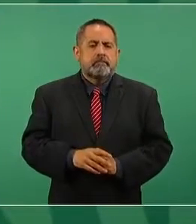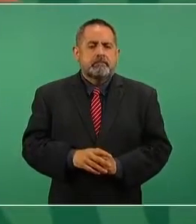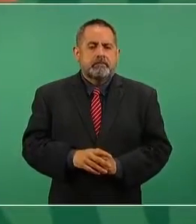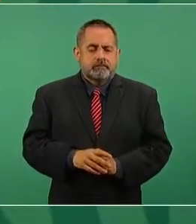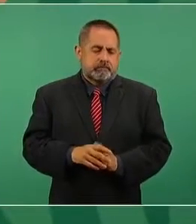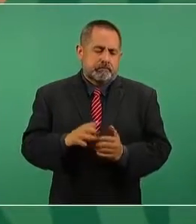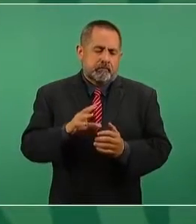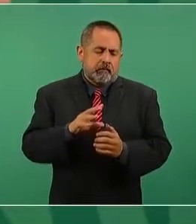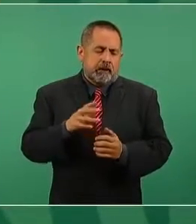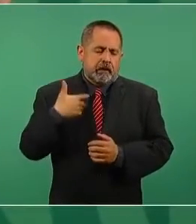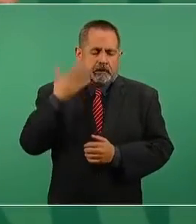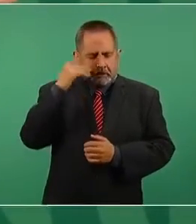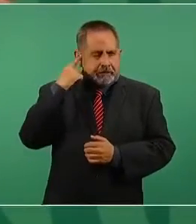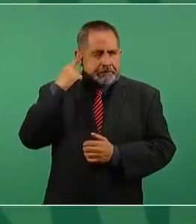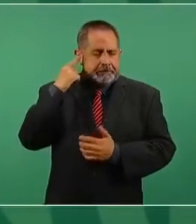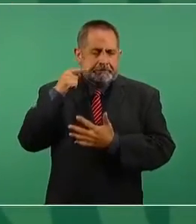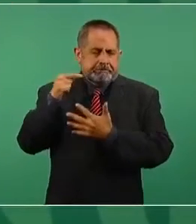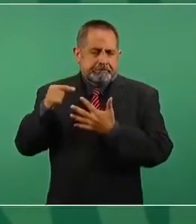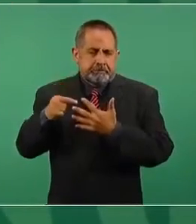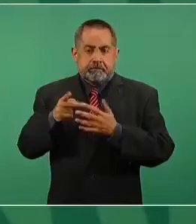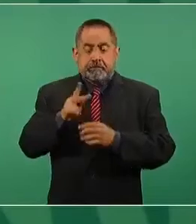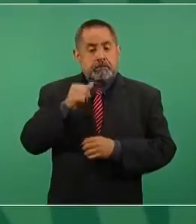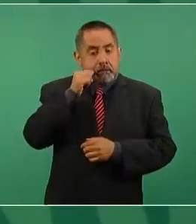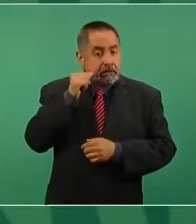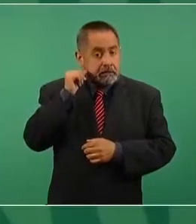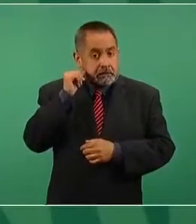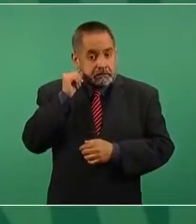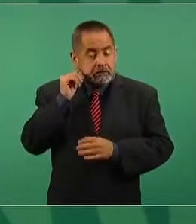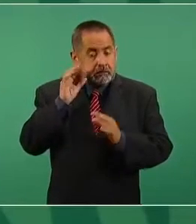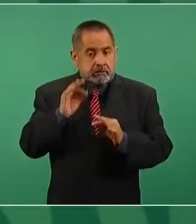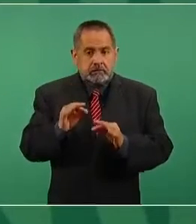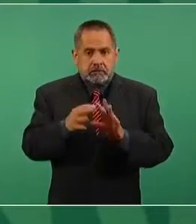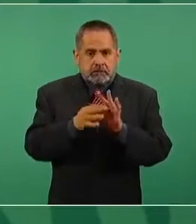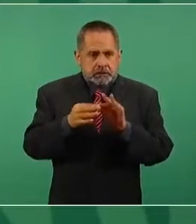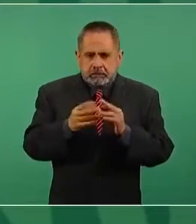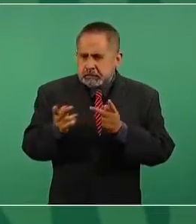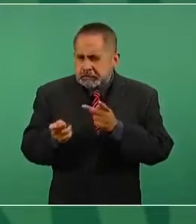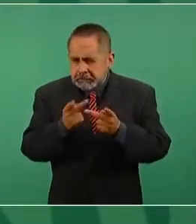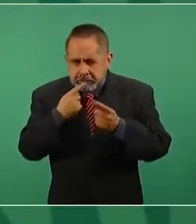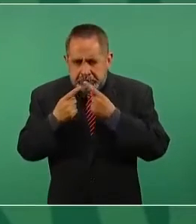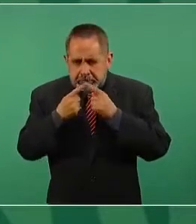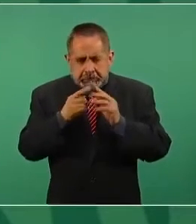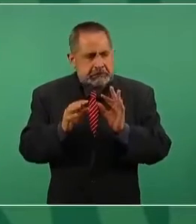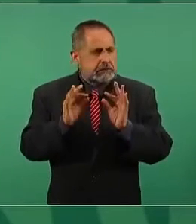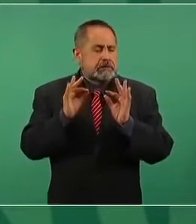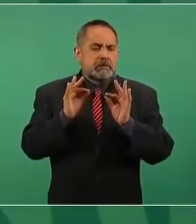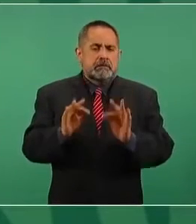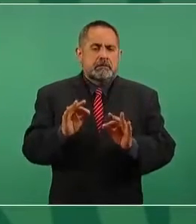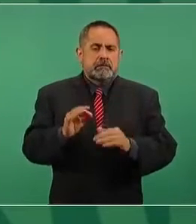en general, pero ayer ya fue la consulta para